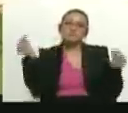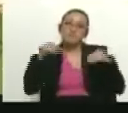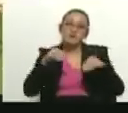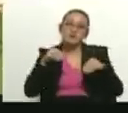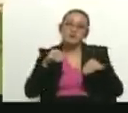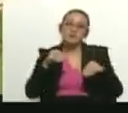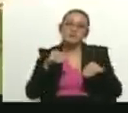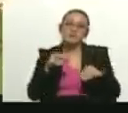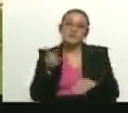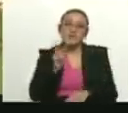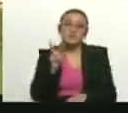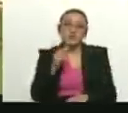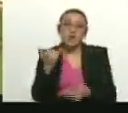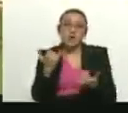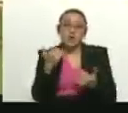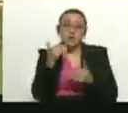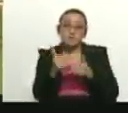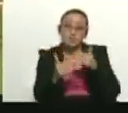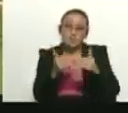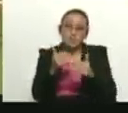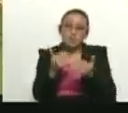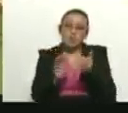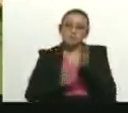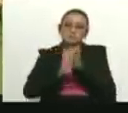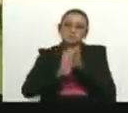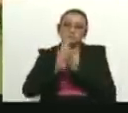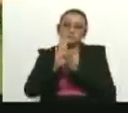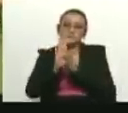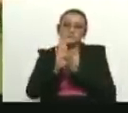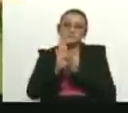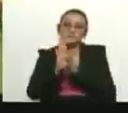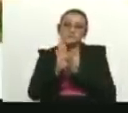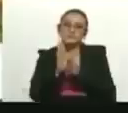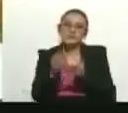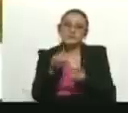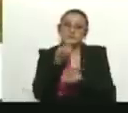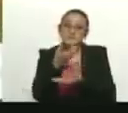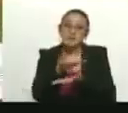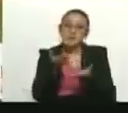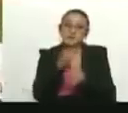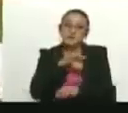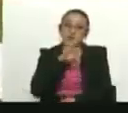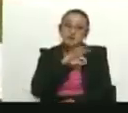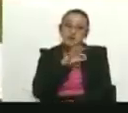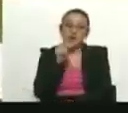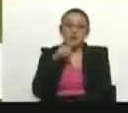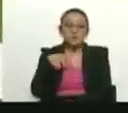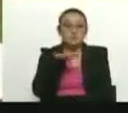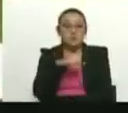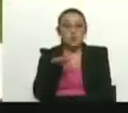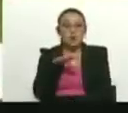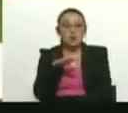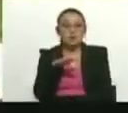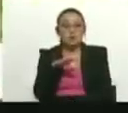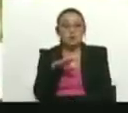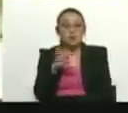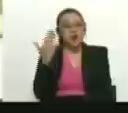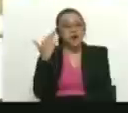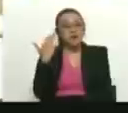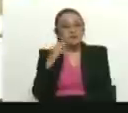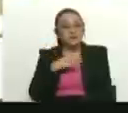Venezuela hoy vamos avanzando poco a poco en la recuperación del estado de bienestar social que en un momento dado